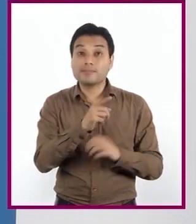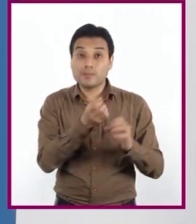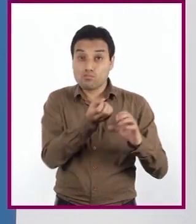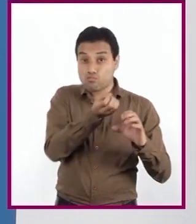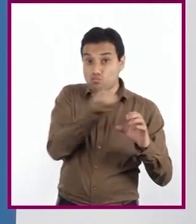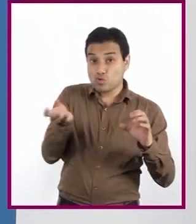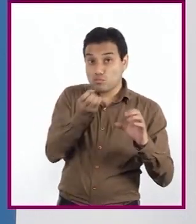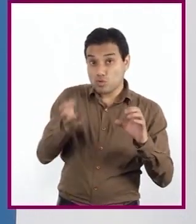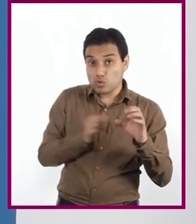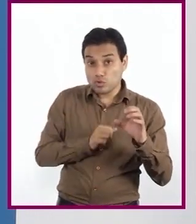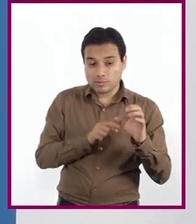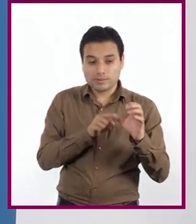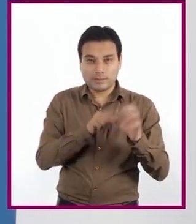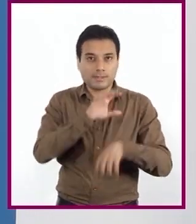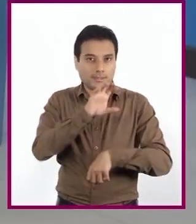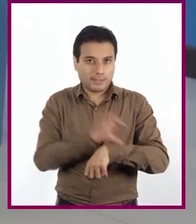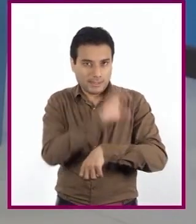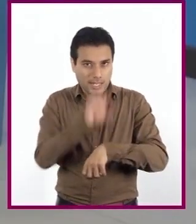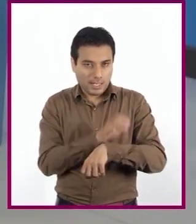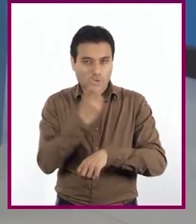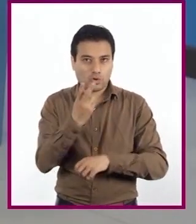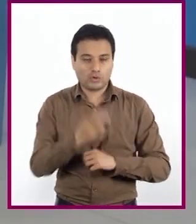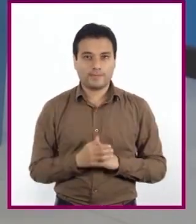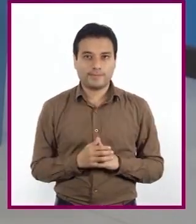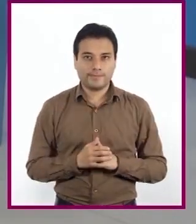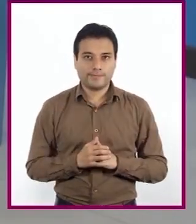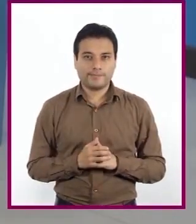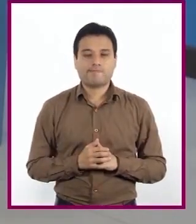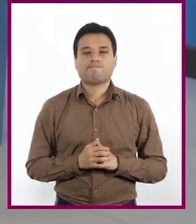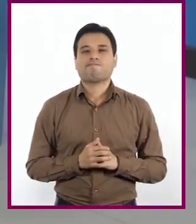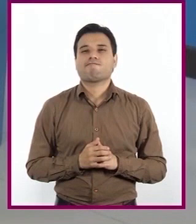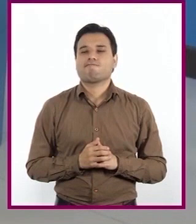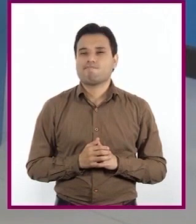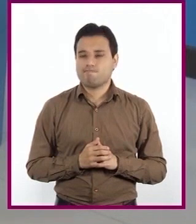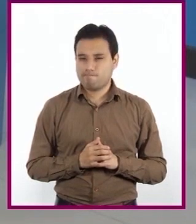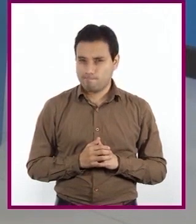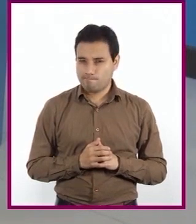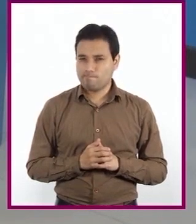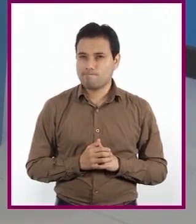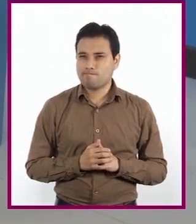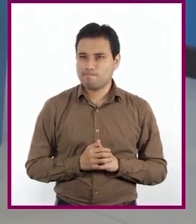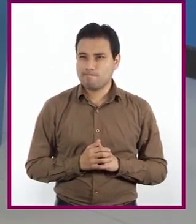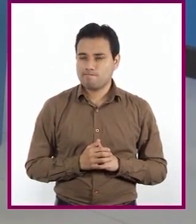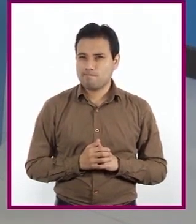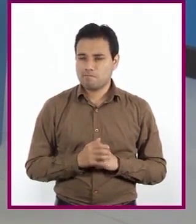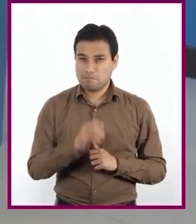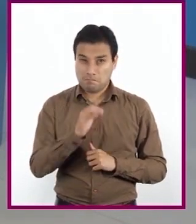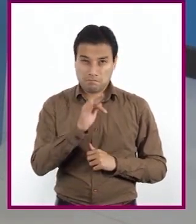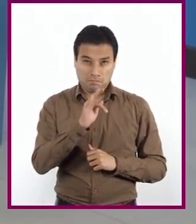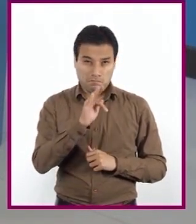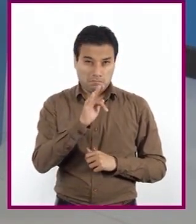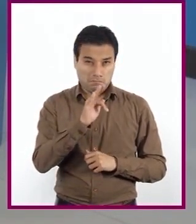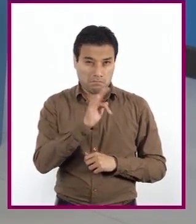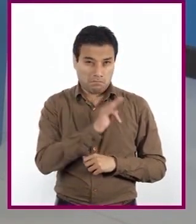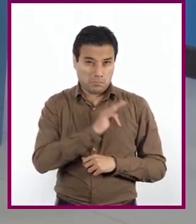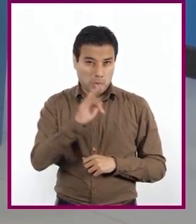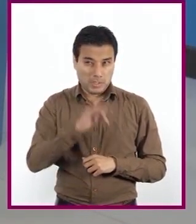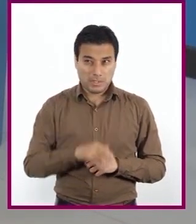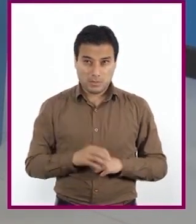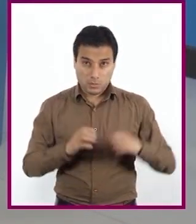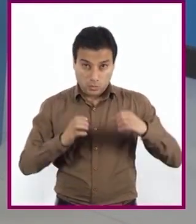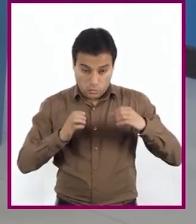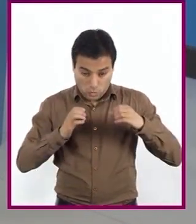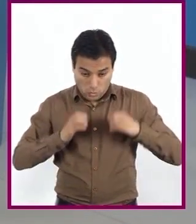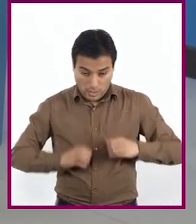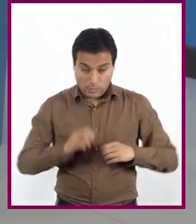su carga positiva es de 2. Oiga, maestra, ¿Y hay manera de mantener uno su cuerpo neutro